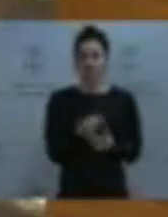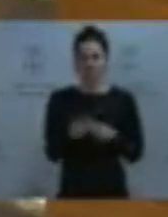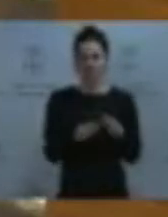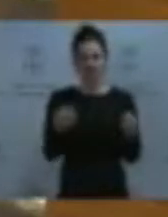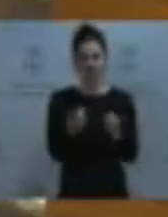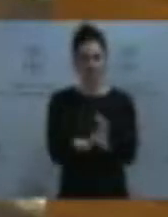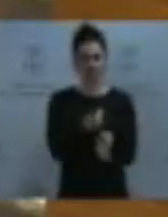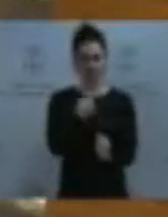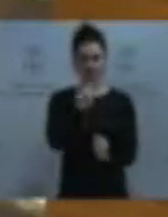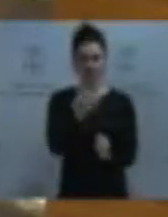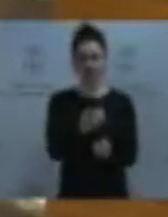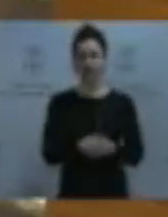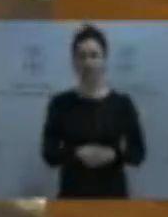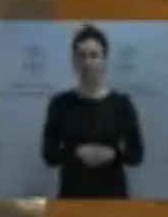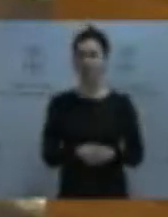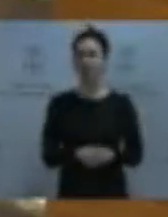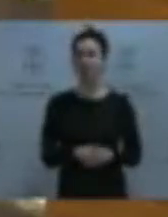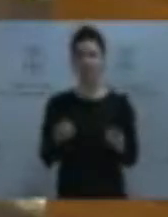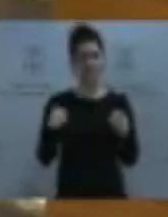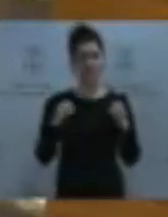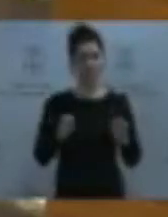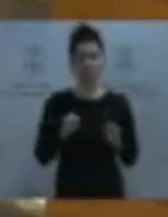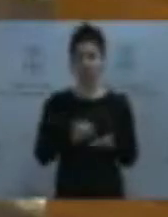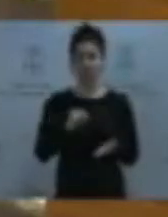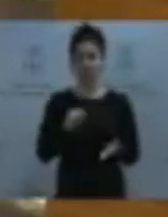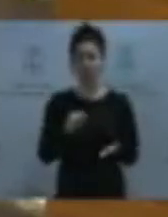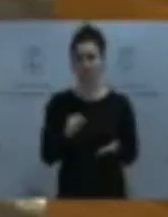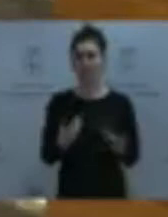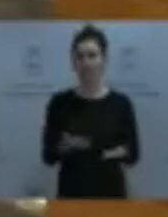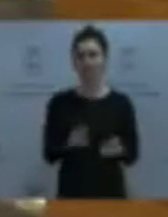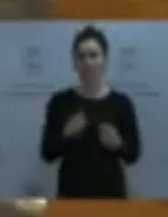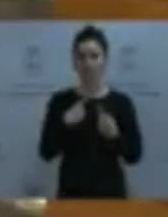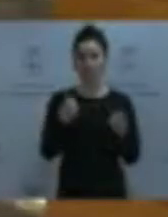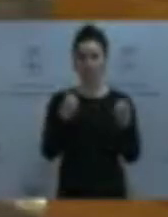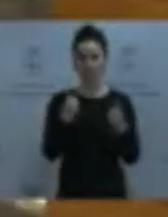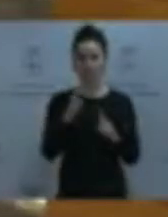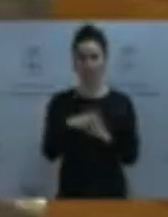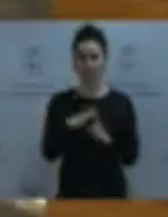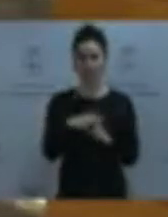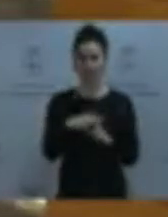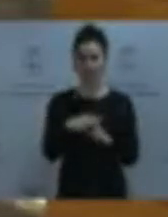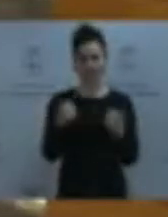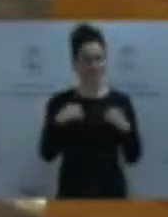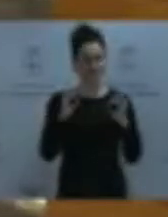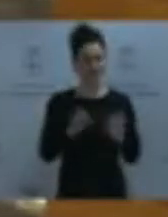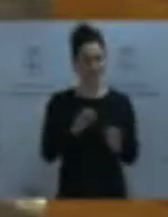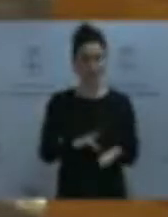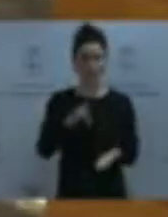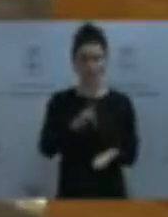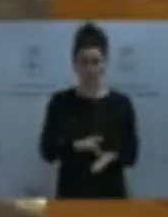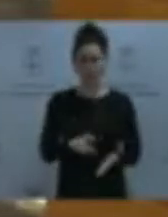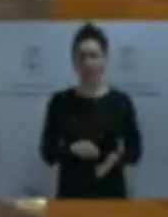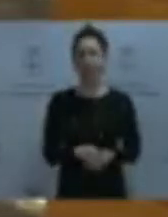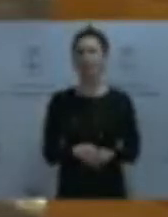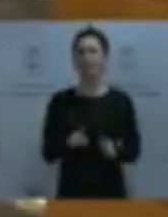inmediato en esta primera factura a emitir después de la resolución de la CNMC del